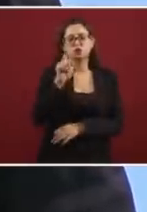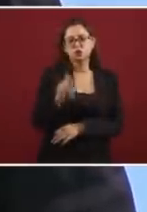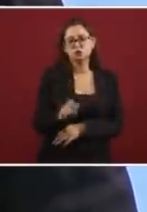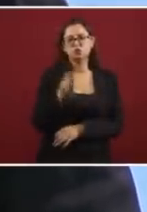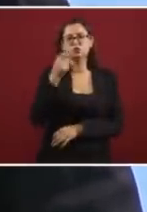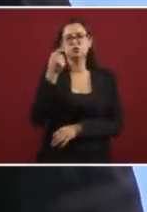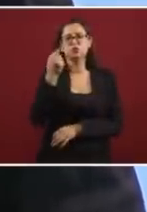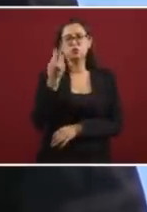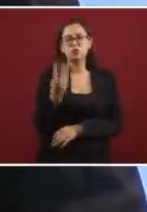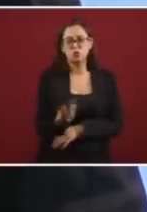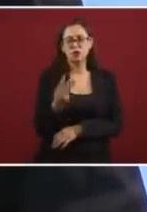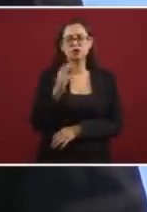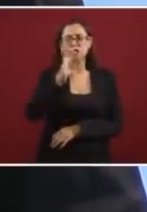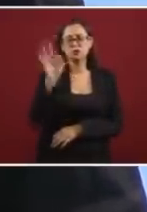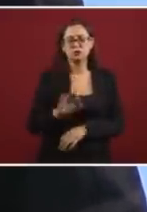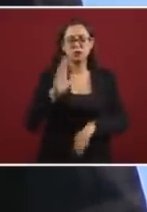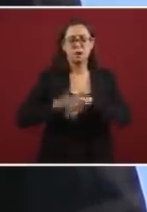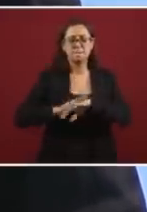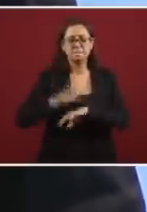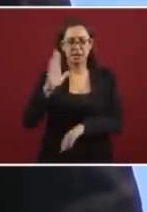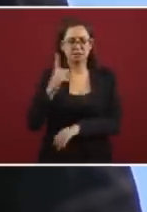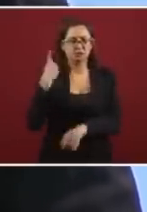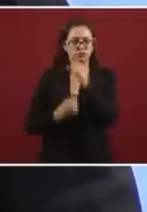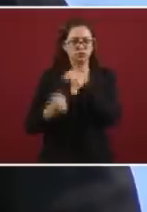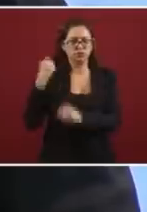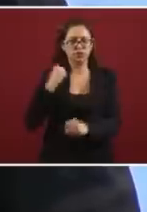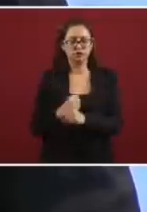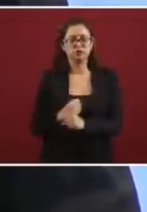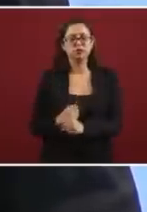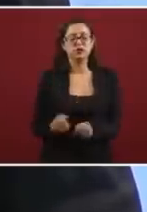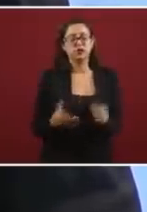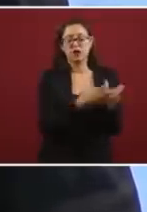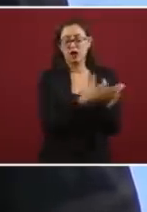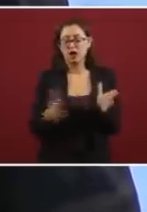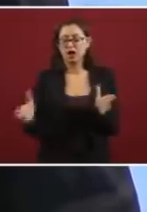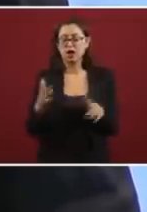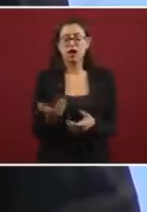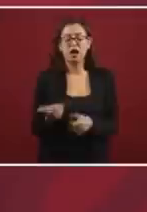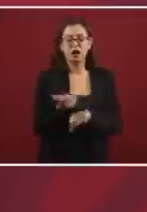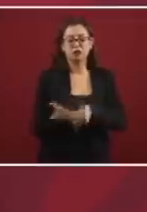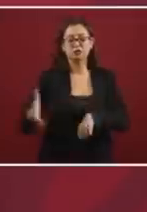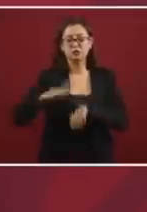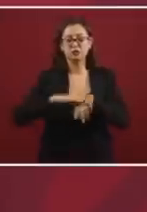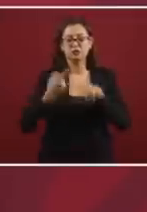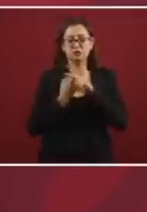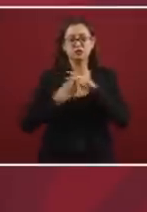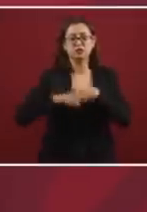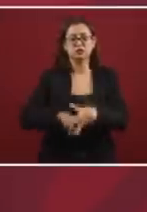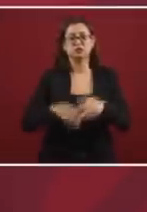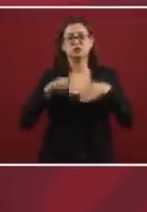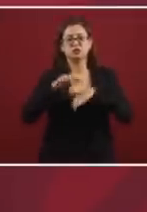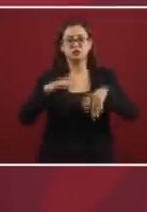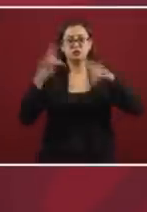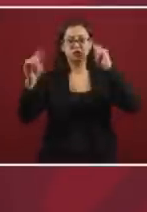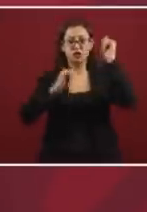18 tan solo en esta administración se han generado en materia turística